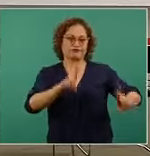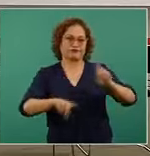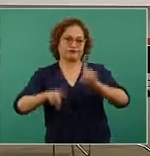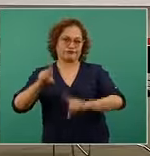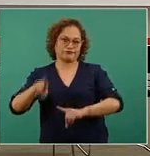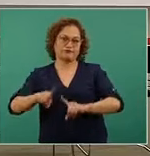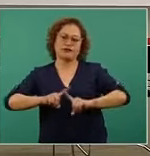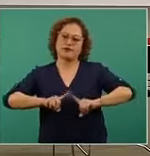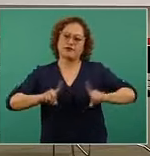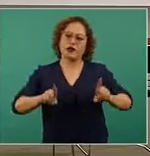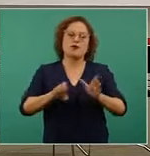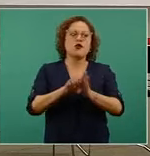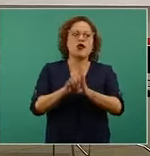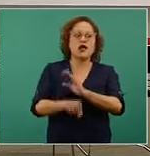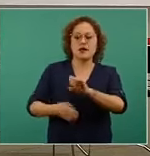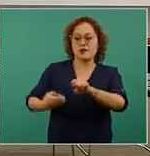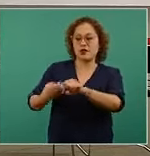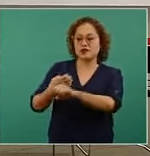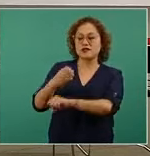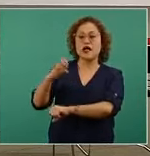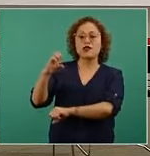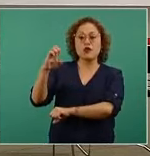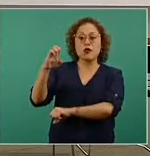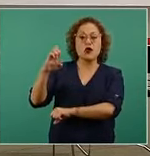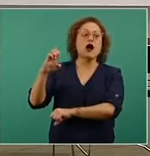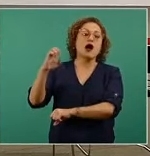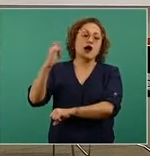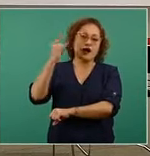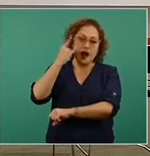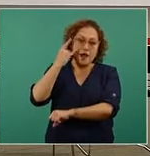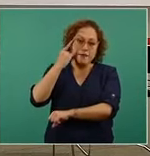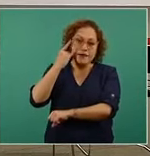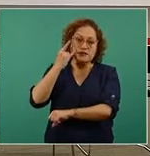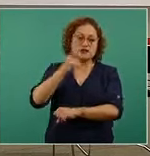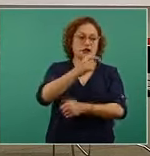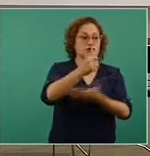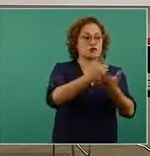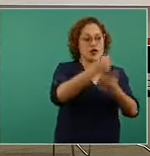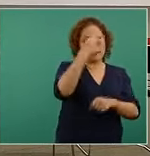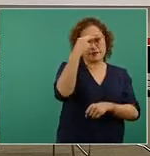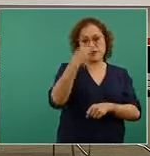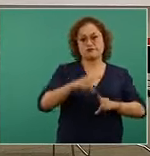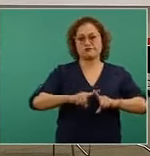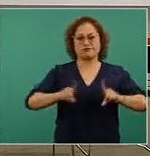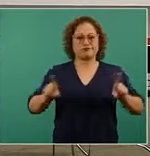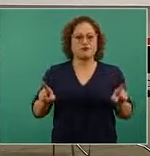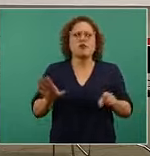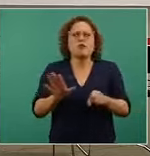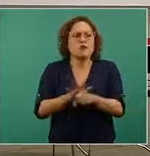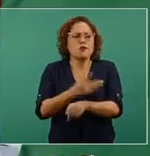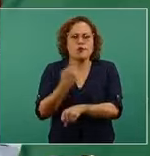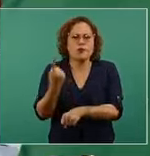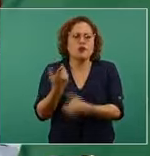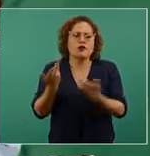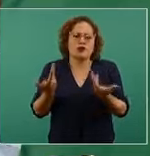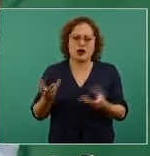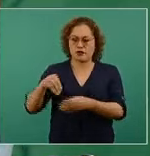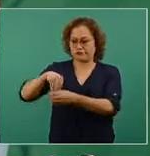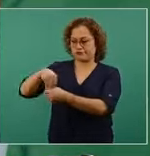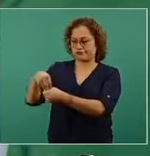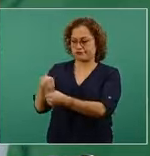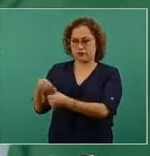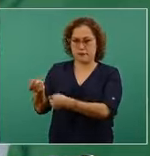estado de campeche ocurre en la ciudad de méxico- y esto también tiene mucho que ver a múltiples factores a la densidad poblacional